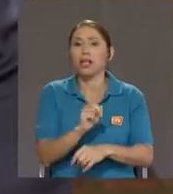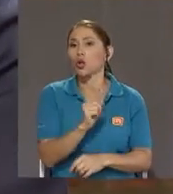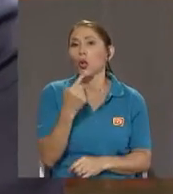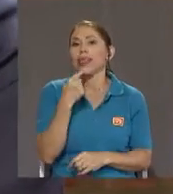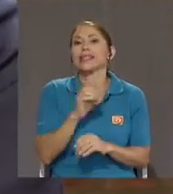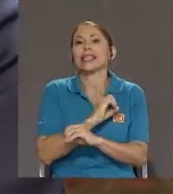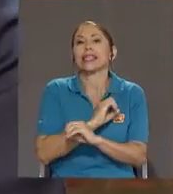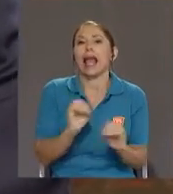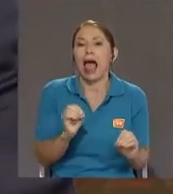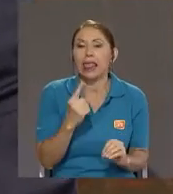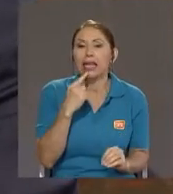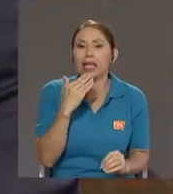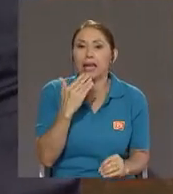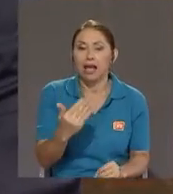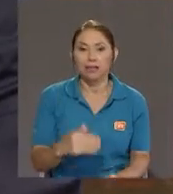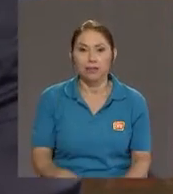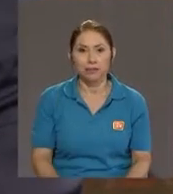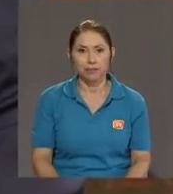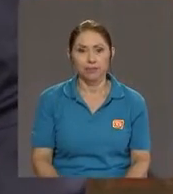Sí,